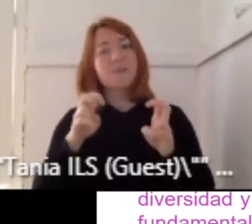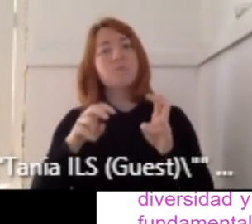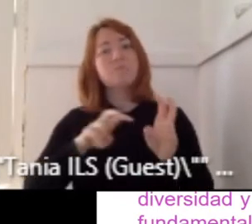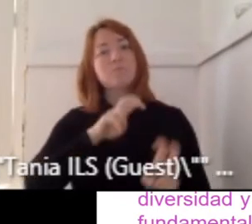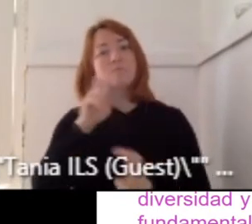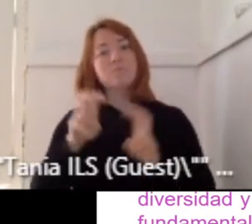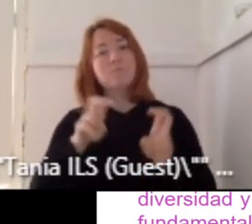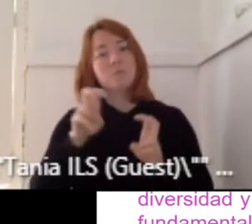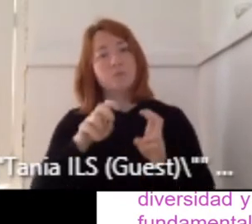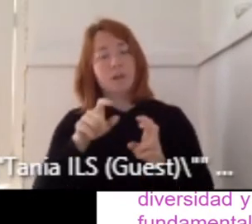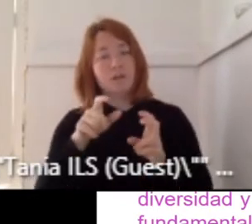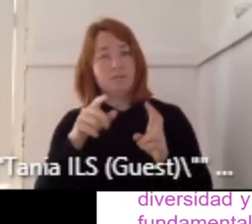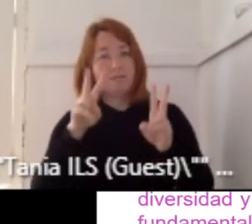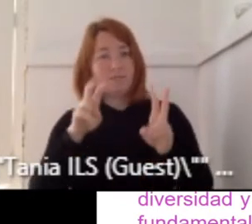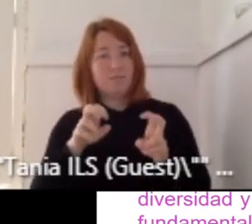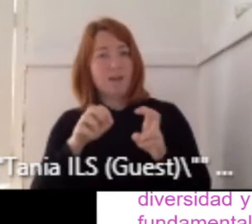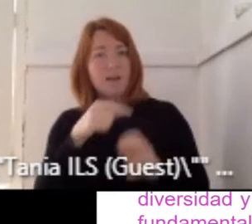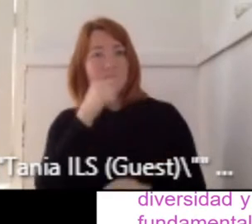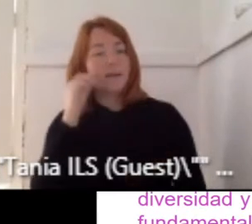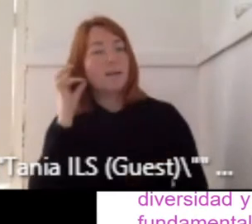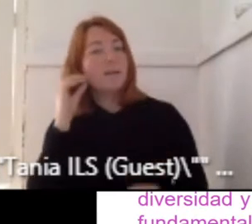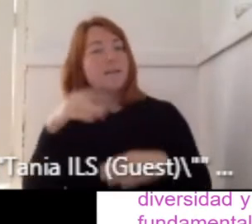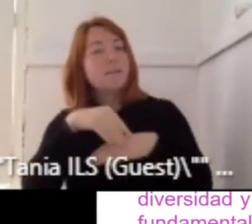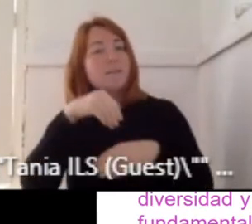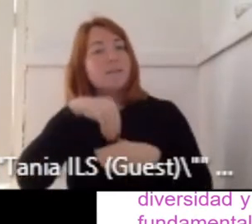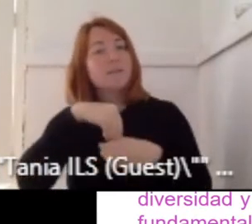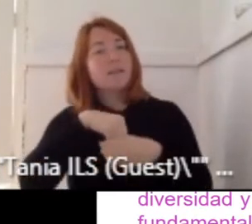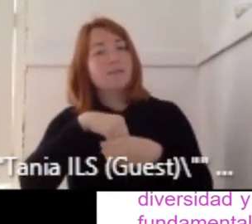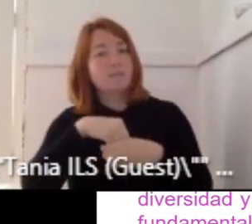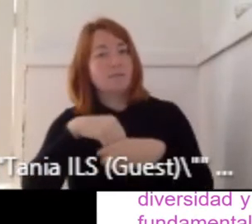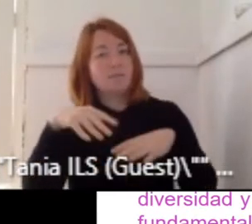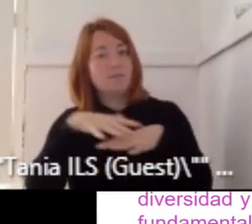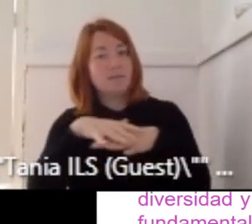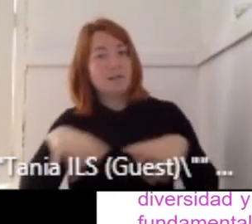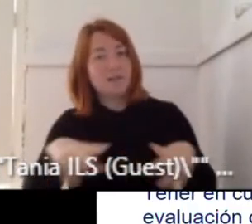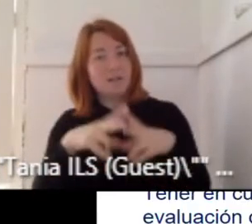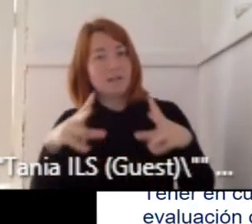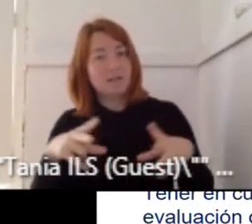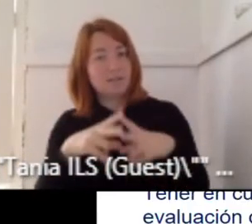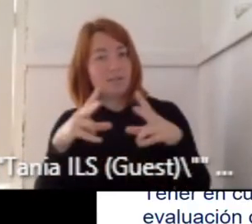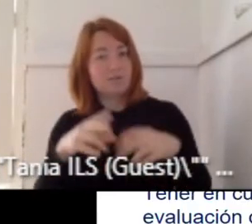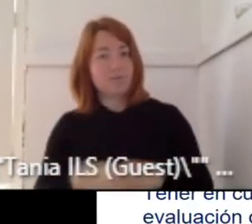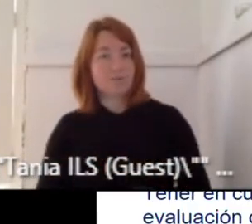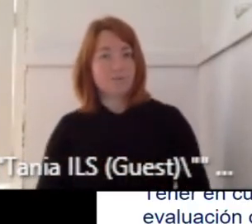Esta experiencia ya ha sido publicada en el GENUI